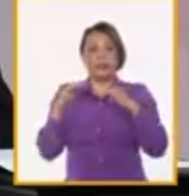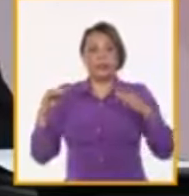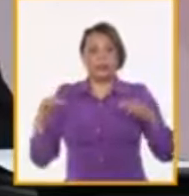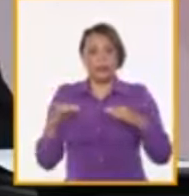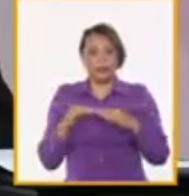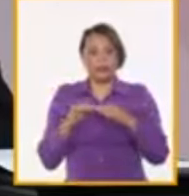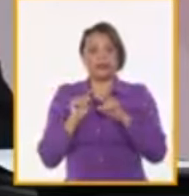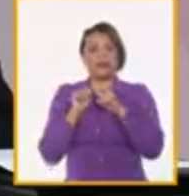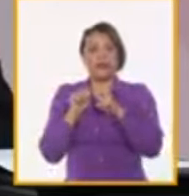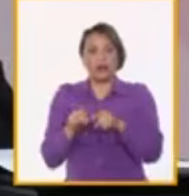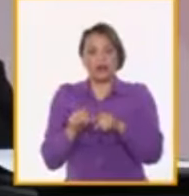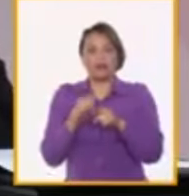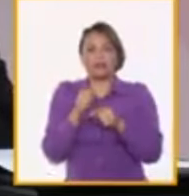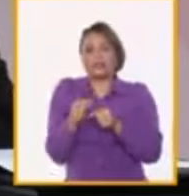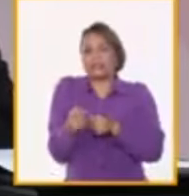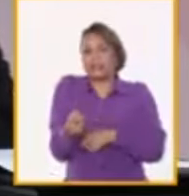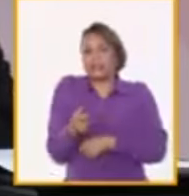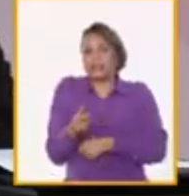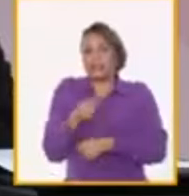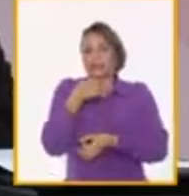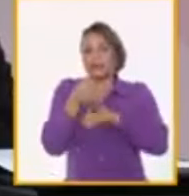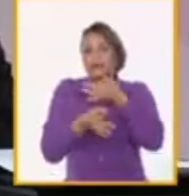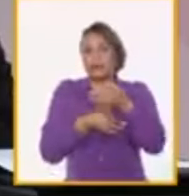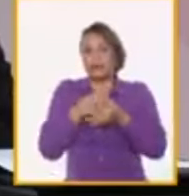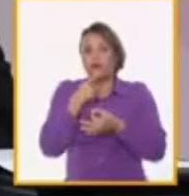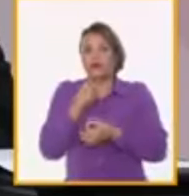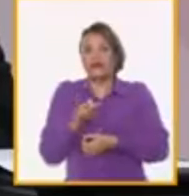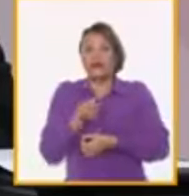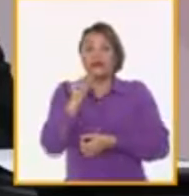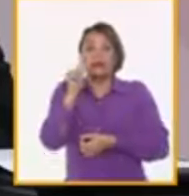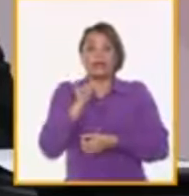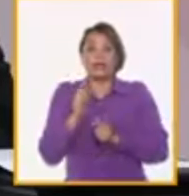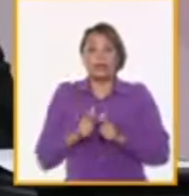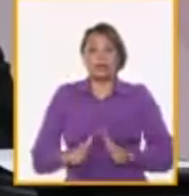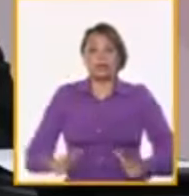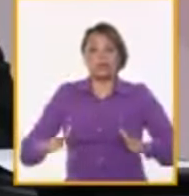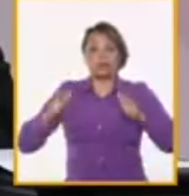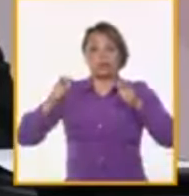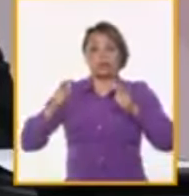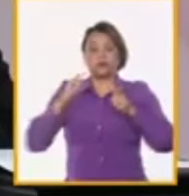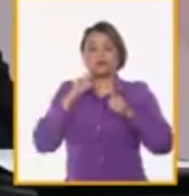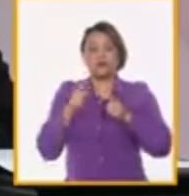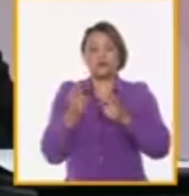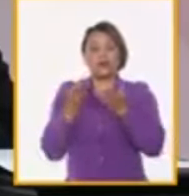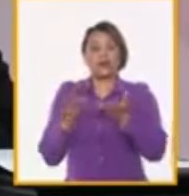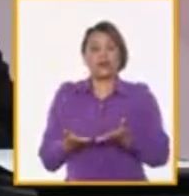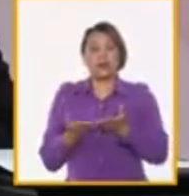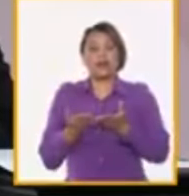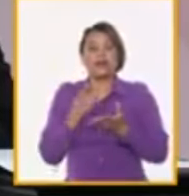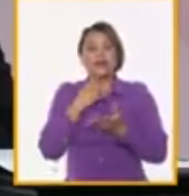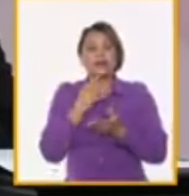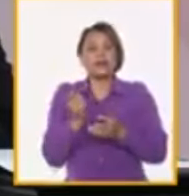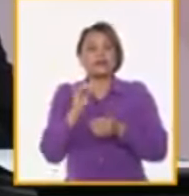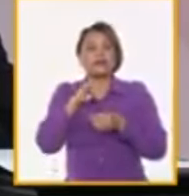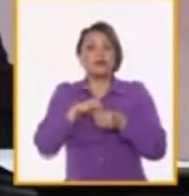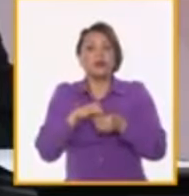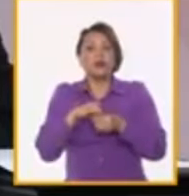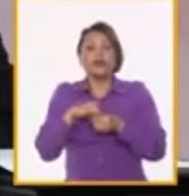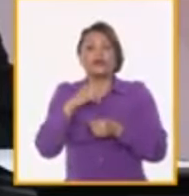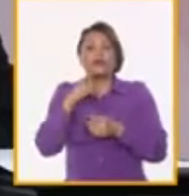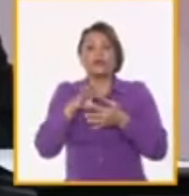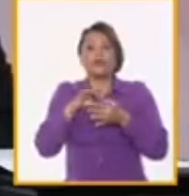fuente próxima a Hezbollah dijo que los víperes que explotaron conciernen a una carga importada recientemente por Hezbollah